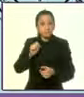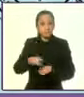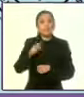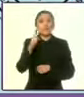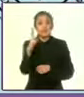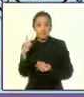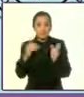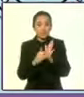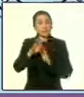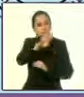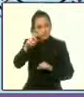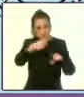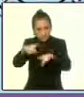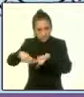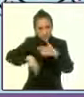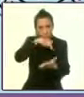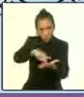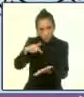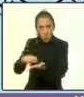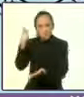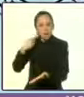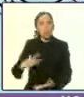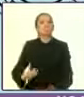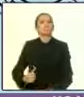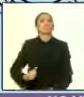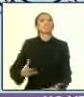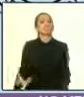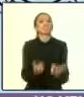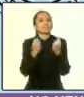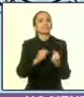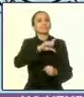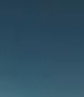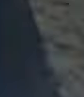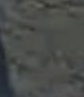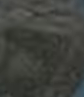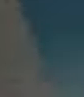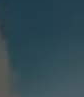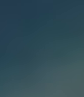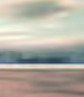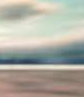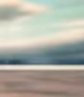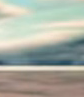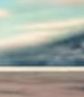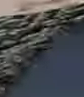deporte de esta ciudad y es parte del avance que vamos a tener muchas gracias